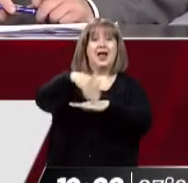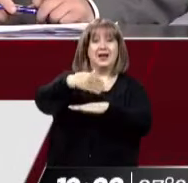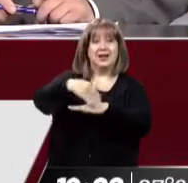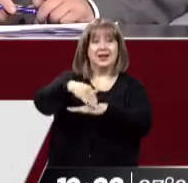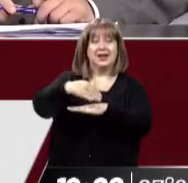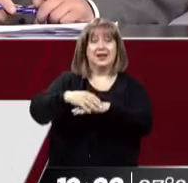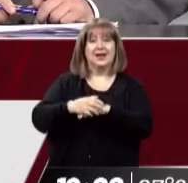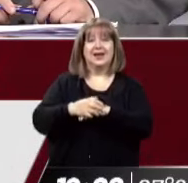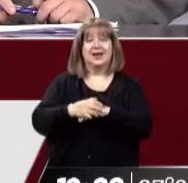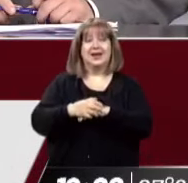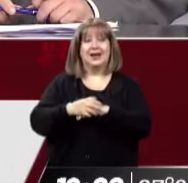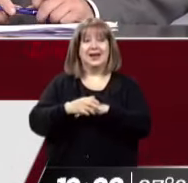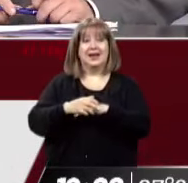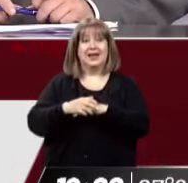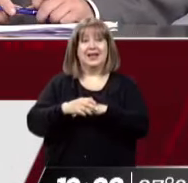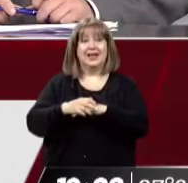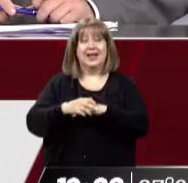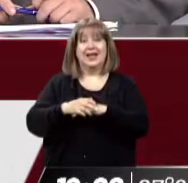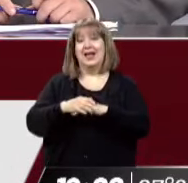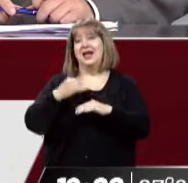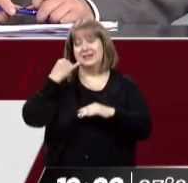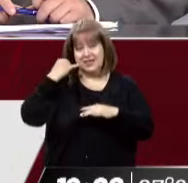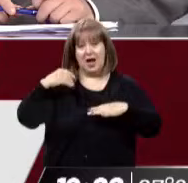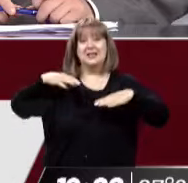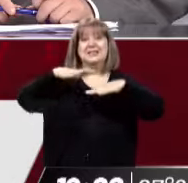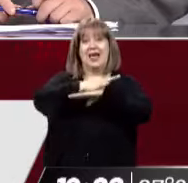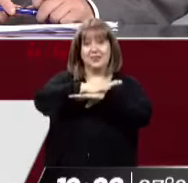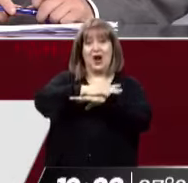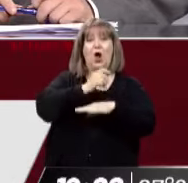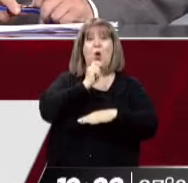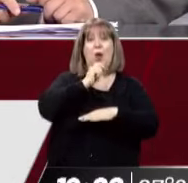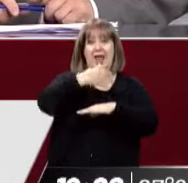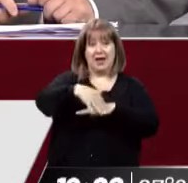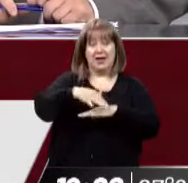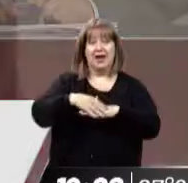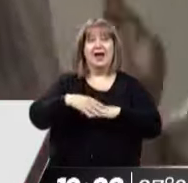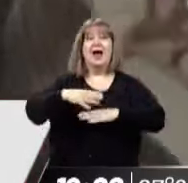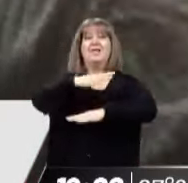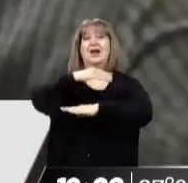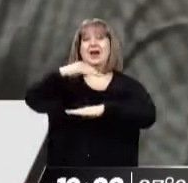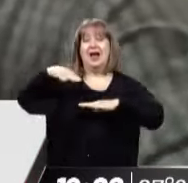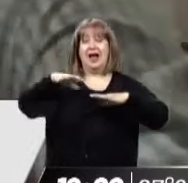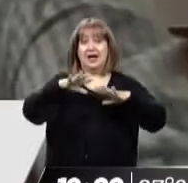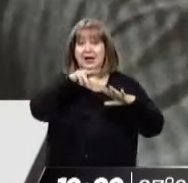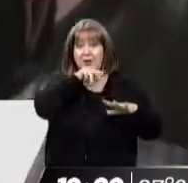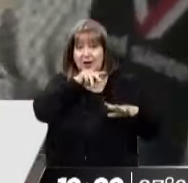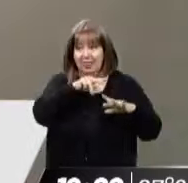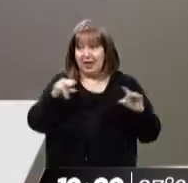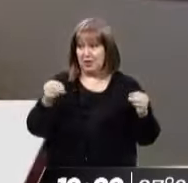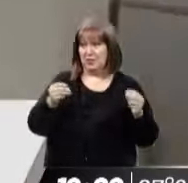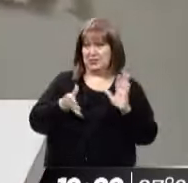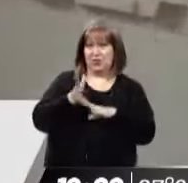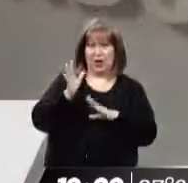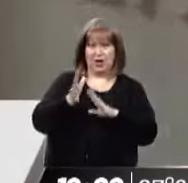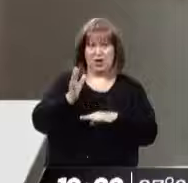Han quedado dos hinchas que están acá en el piso jugando. Lamentablemente no vemos más gente. Vamos a ver en la ventana. Pasamos primero, Pablito. Pasá. Se fueron